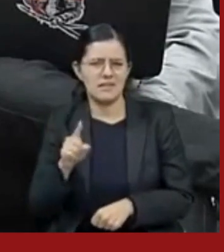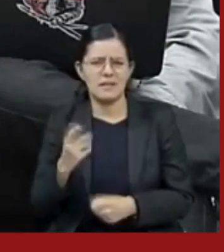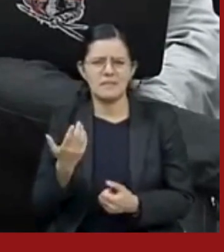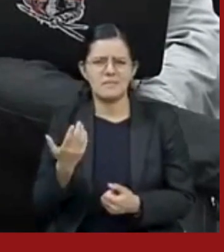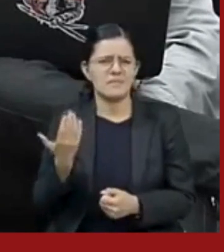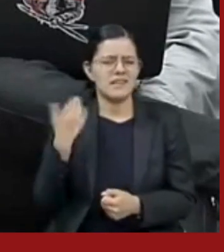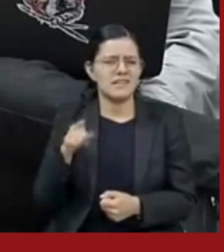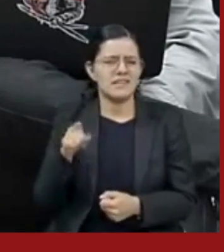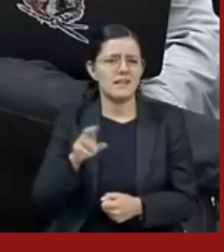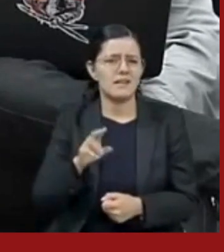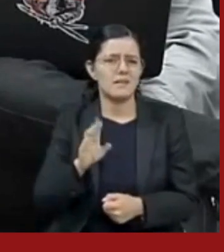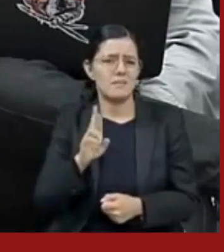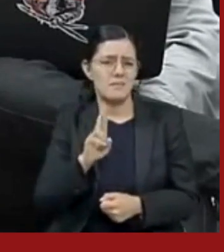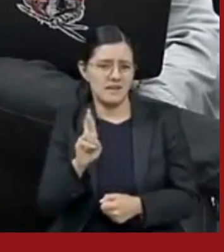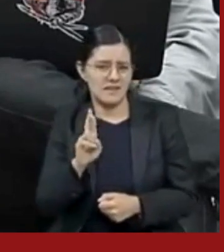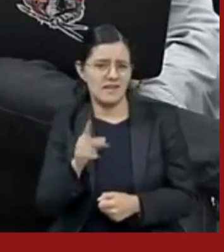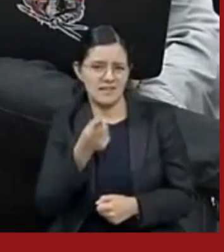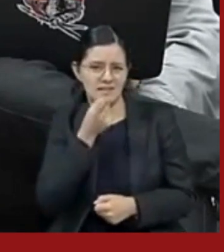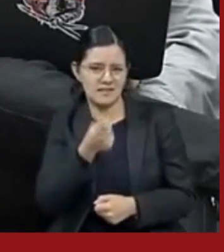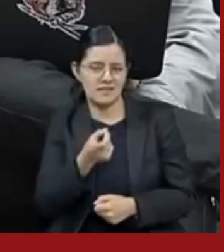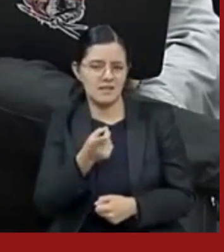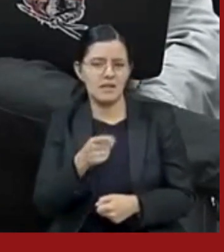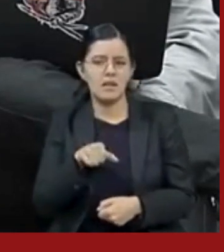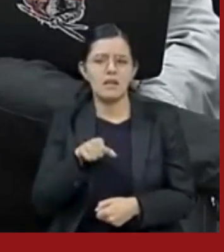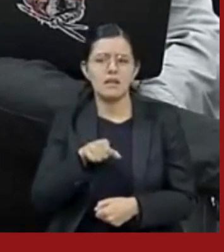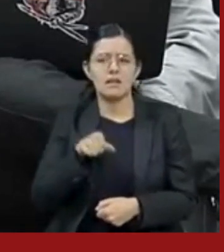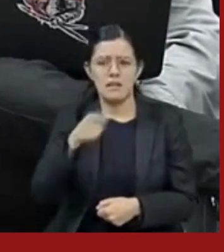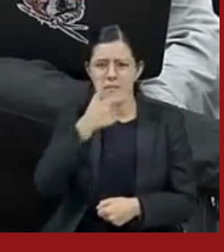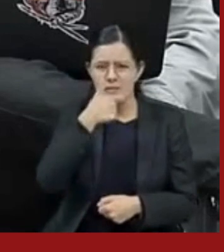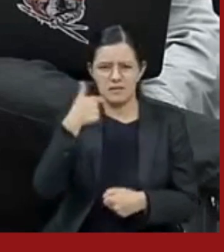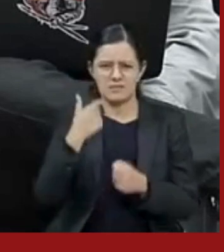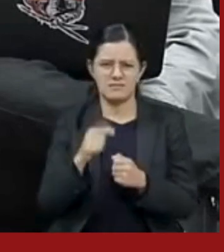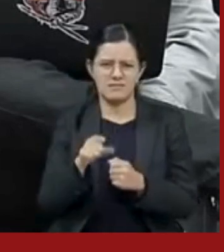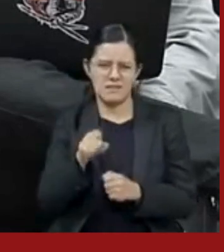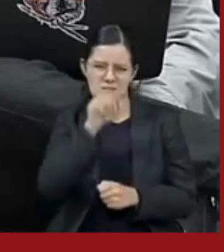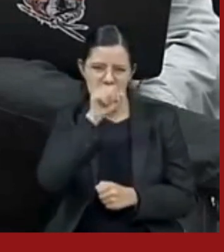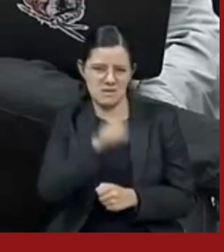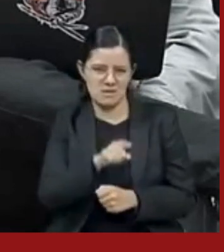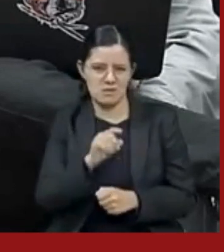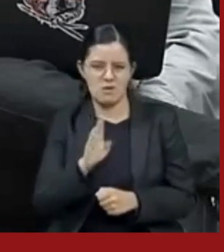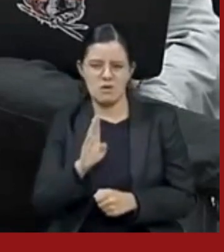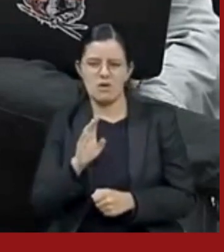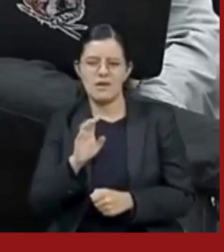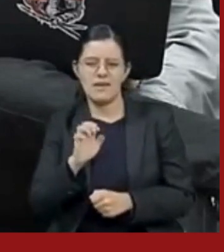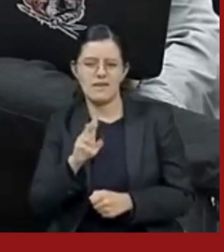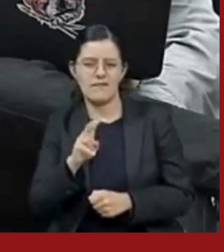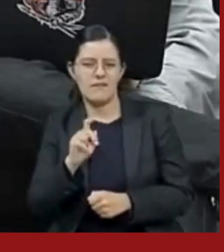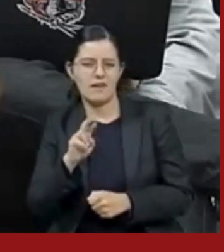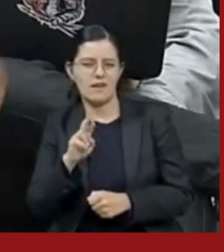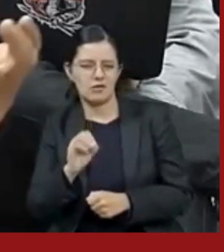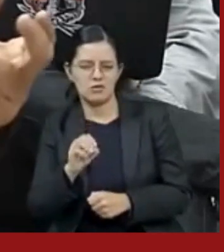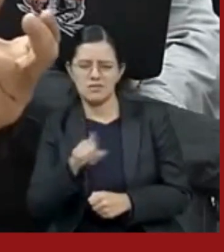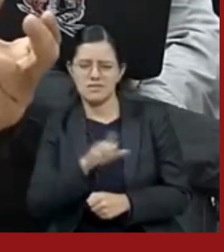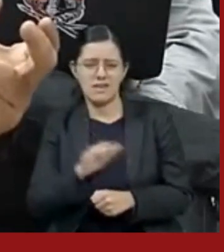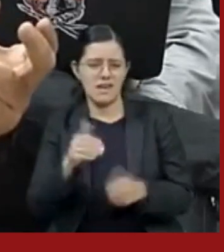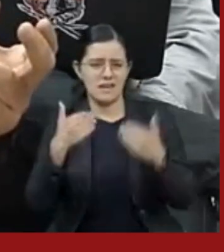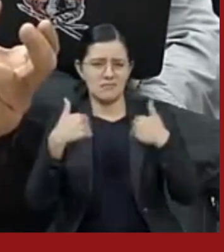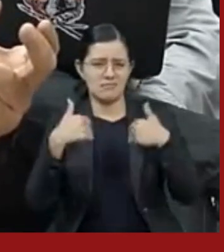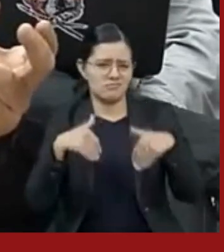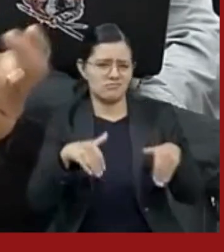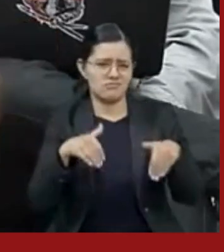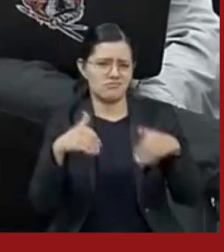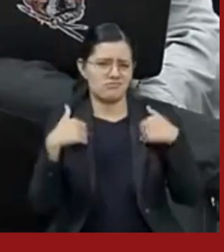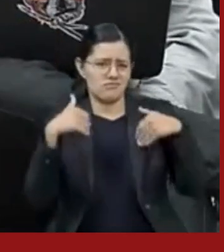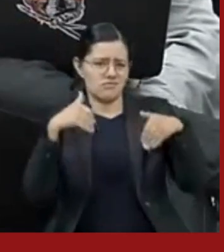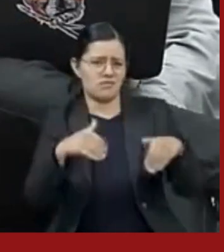Berta Xóchitl Gálvez Ruiz, pidiéndole a Álvarez Maínez que como Heberto Castillo decline. Heberto Castillo hizo una cosa